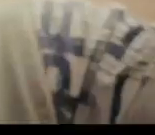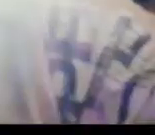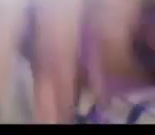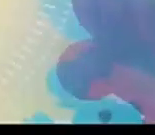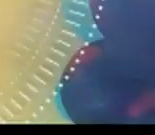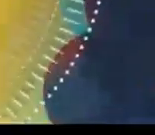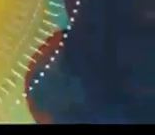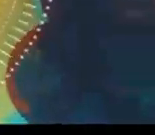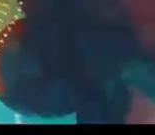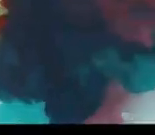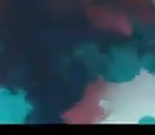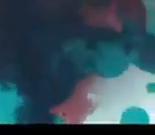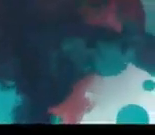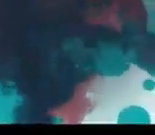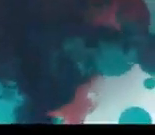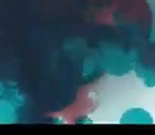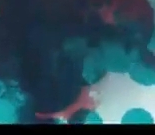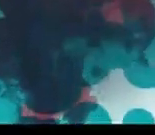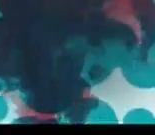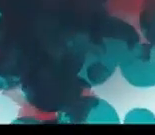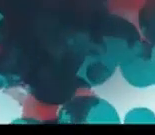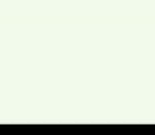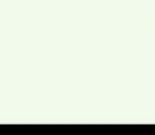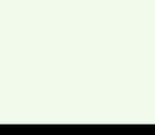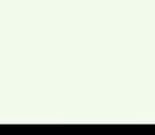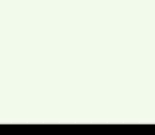curiosidad. Bienvenidos a El Ladrón de Cerebros.